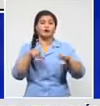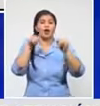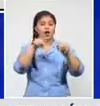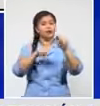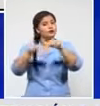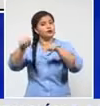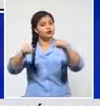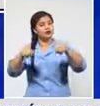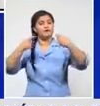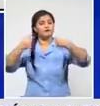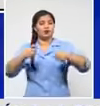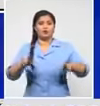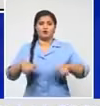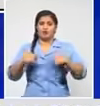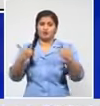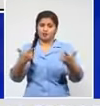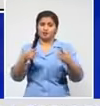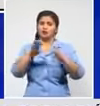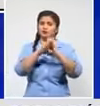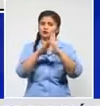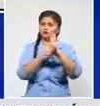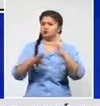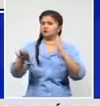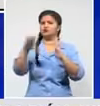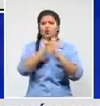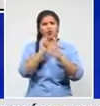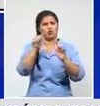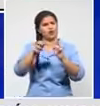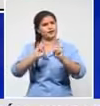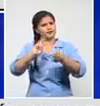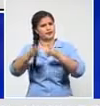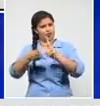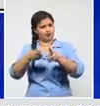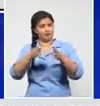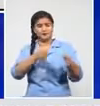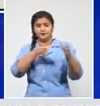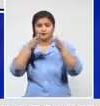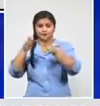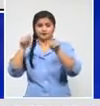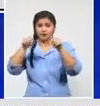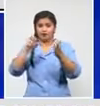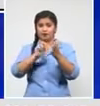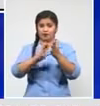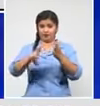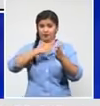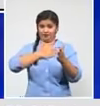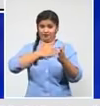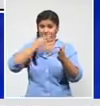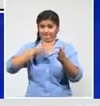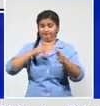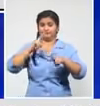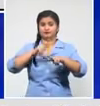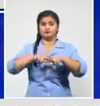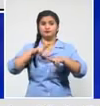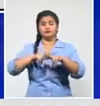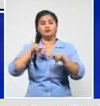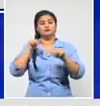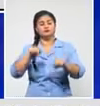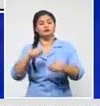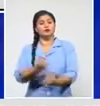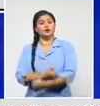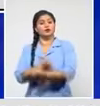que expresa el esfuerzo que se ha hecho por su Consejo de Defensa, el